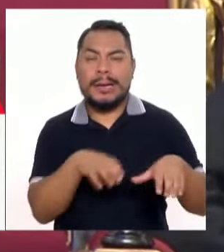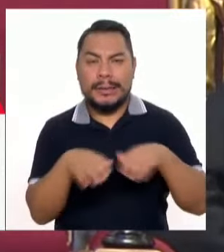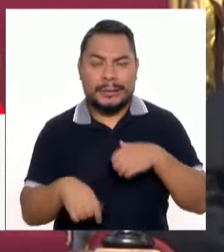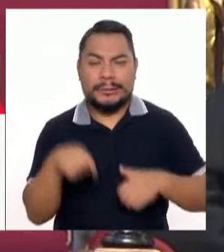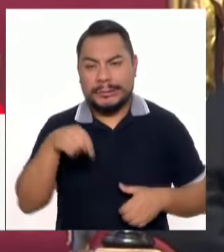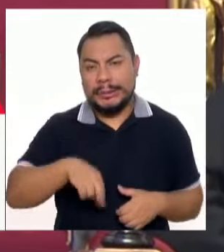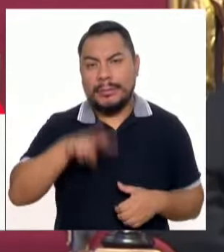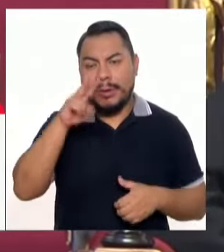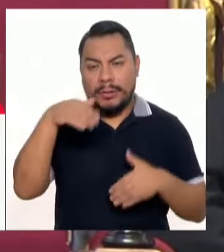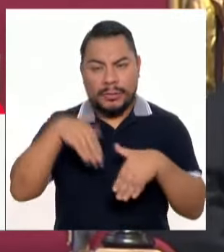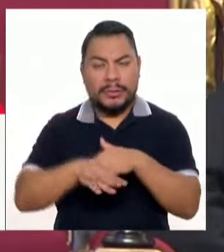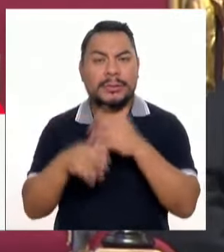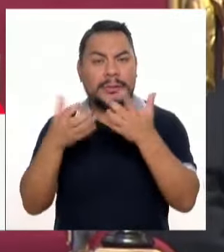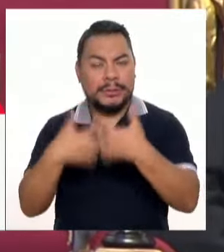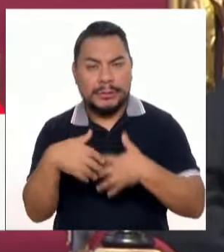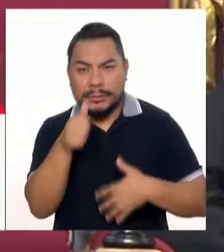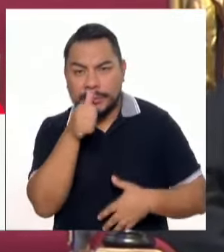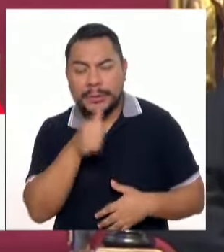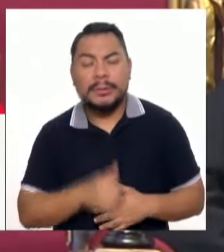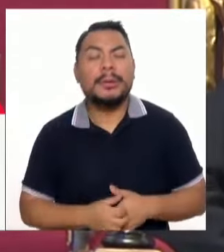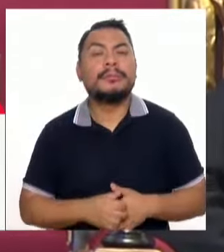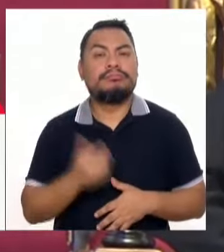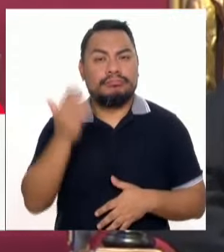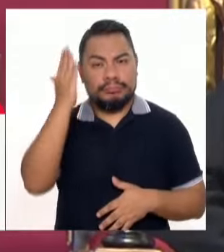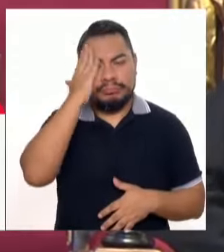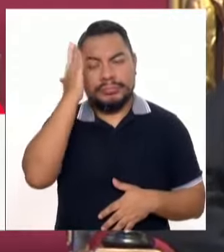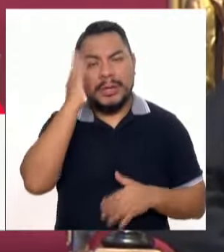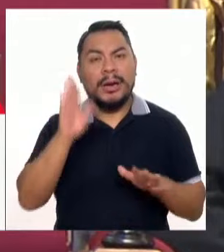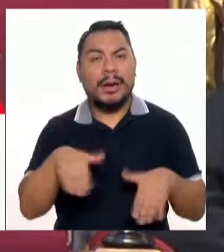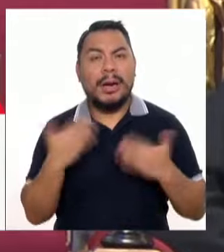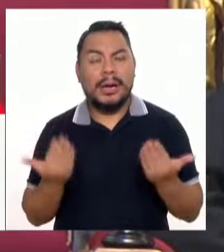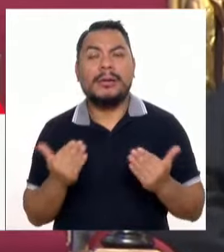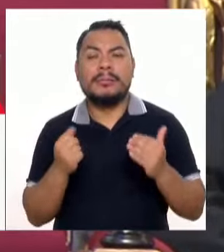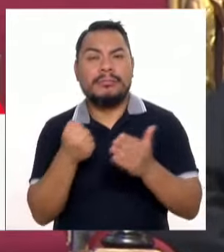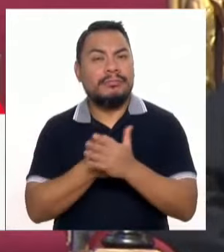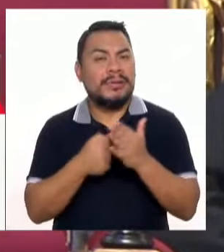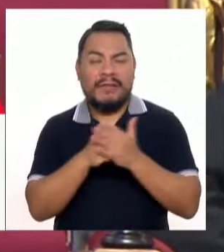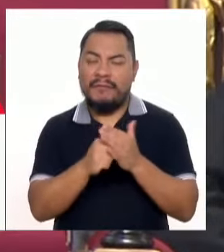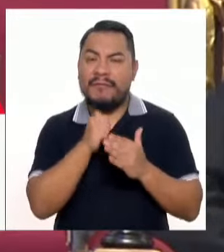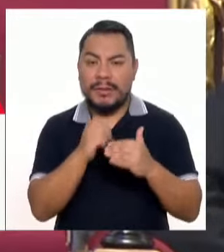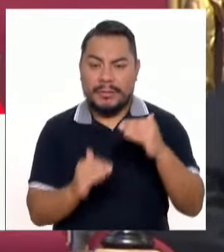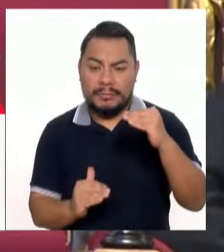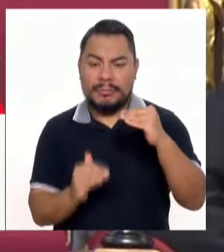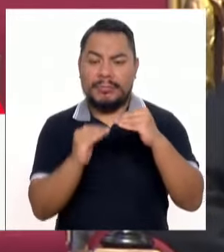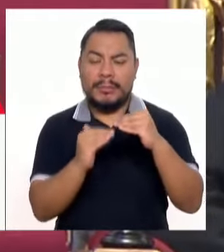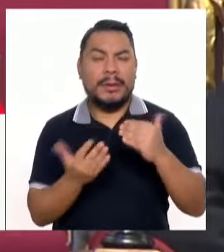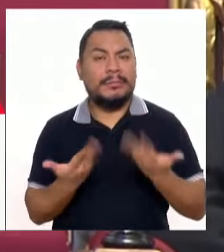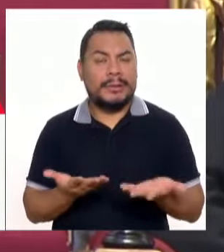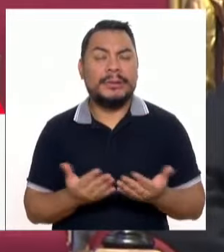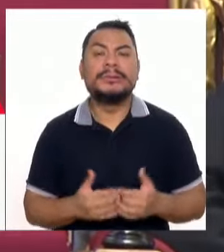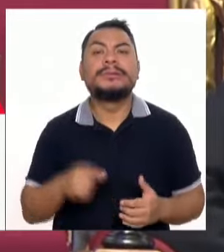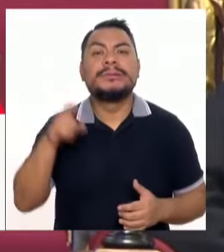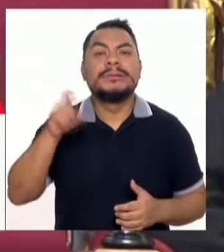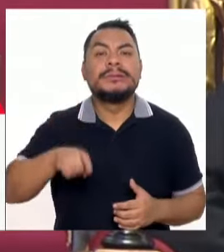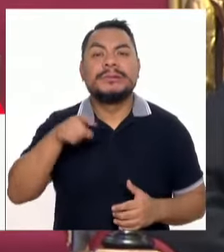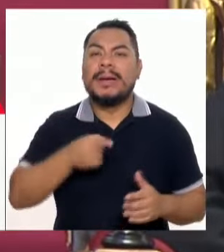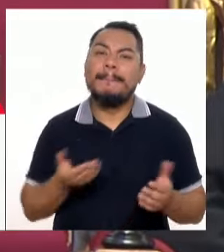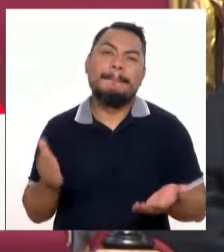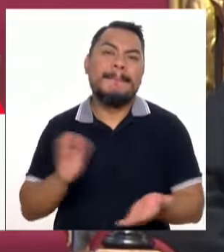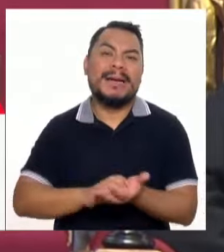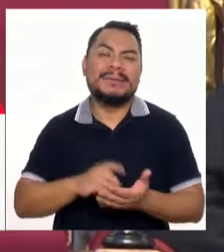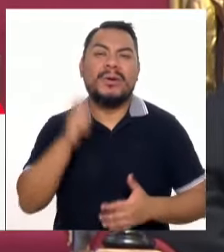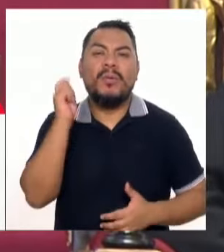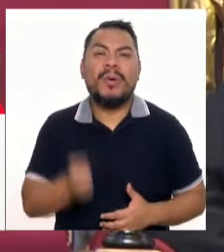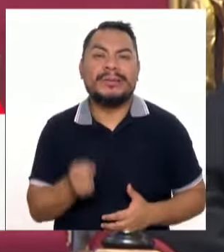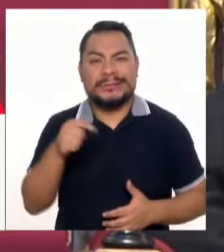estatales y privadas. Sabemos que existe una brecha por cubrir. Necesitamos más jueces y juezas en el